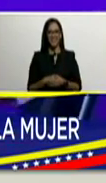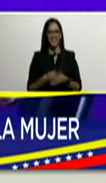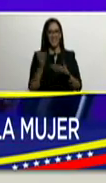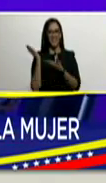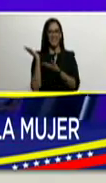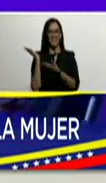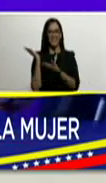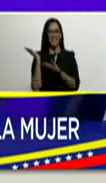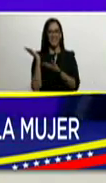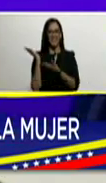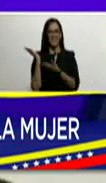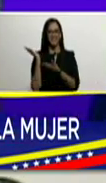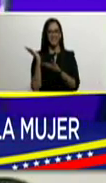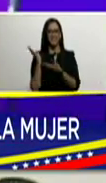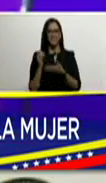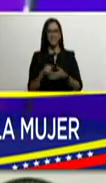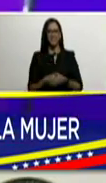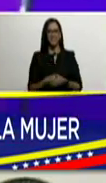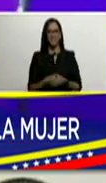Aquí está Hendrix Méndez,